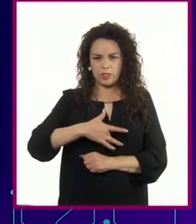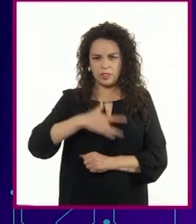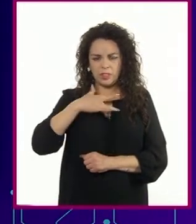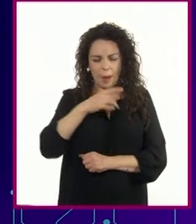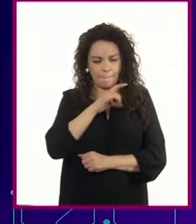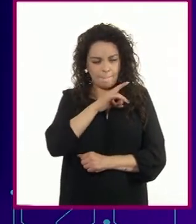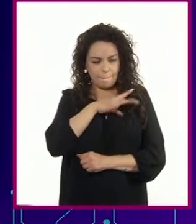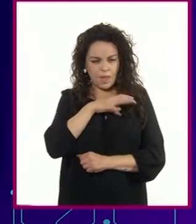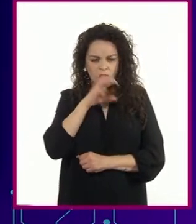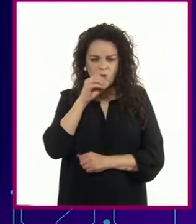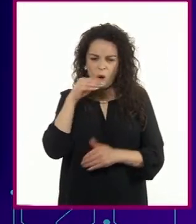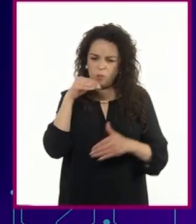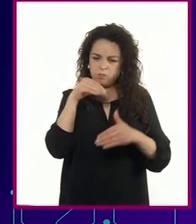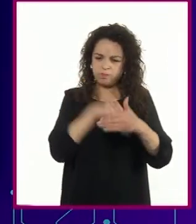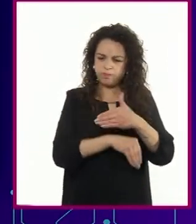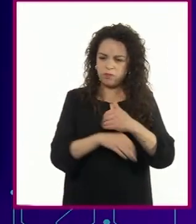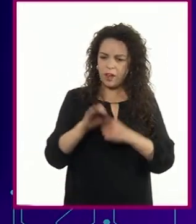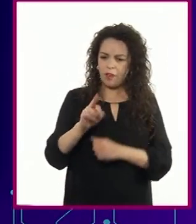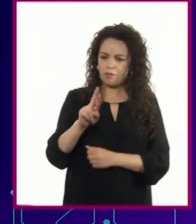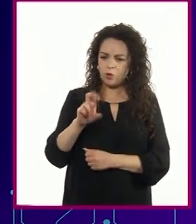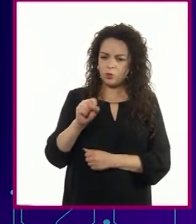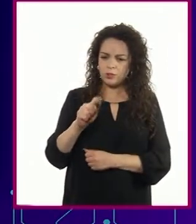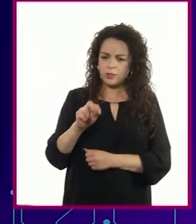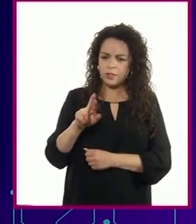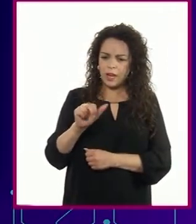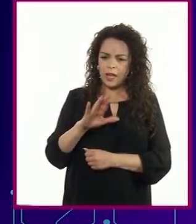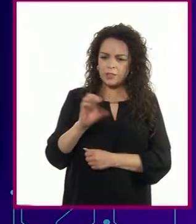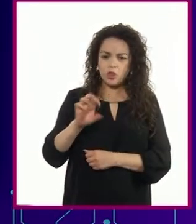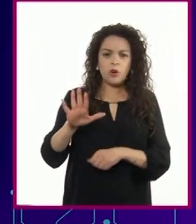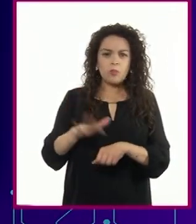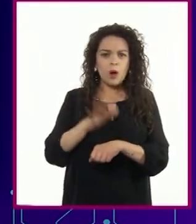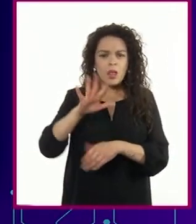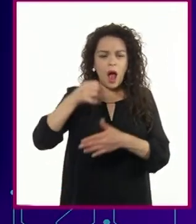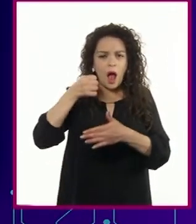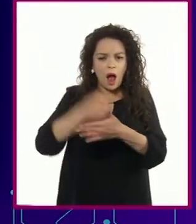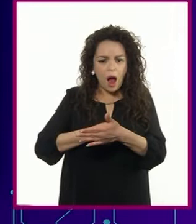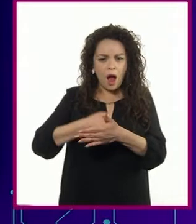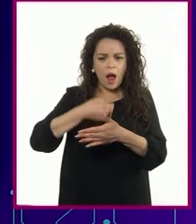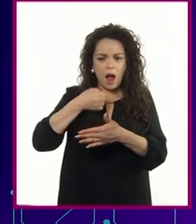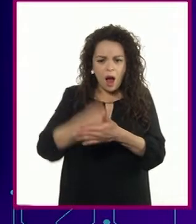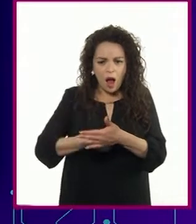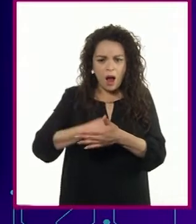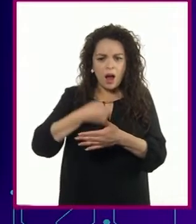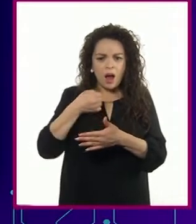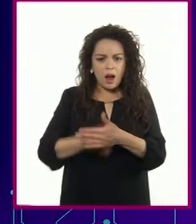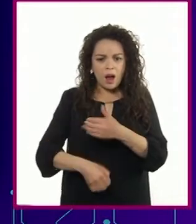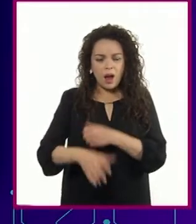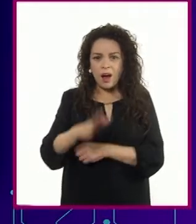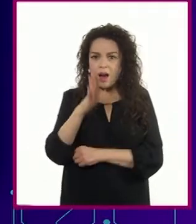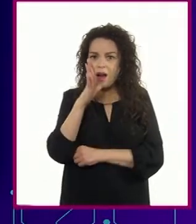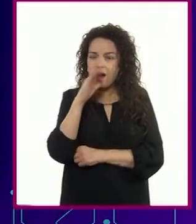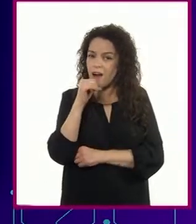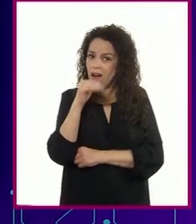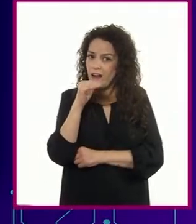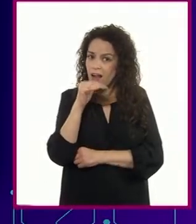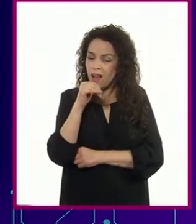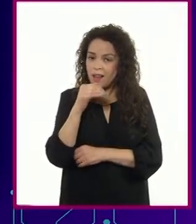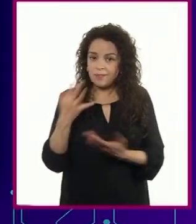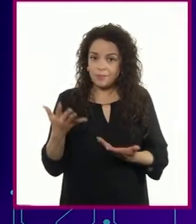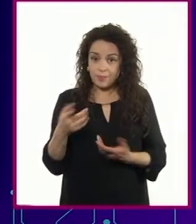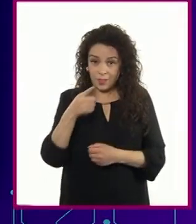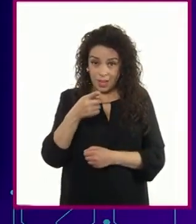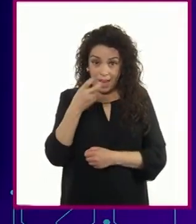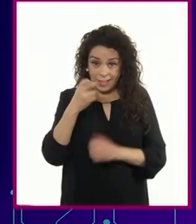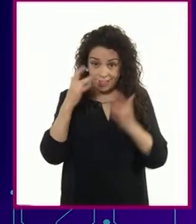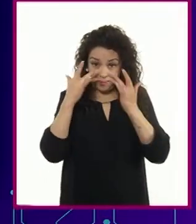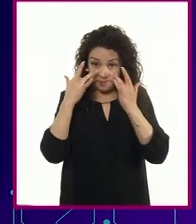o miedo porque ya lo intentaste más de una vez y no tuviste los resultados deseados, no te rindas y descubre que dentro de